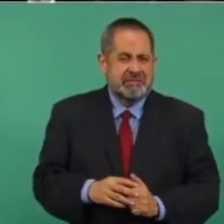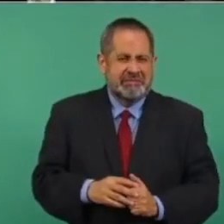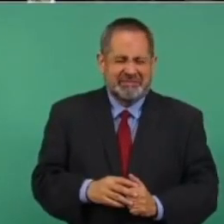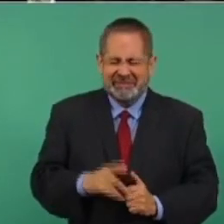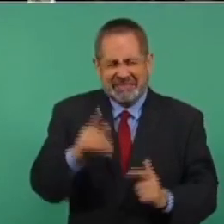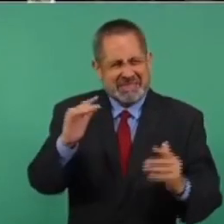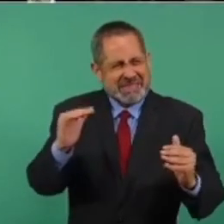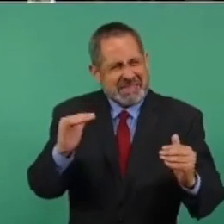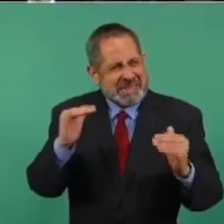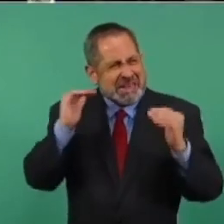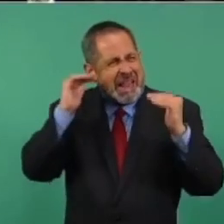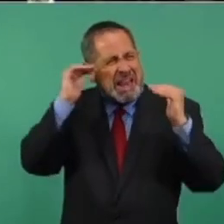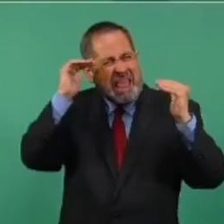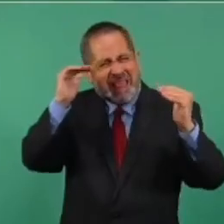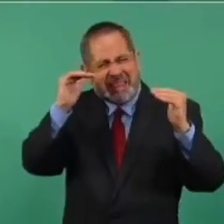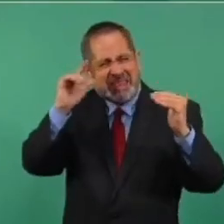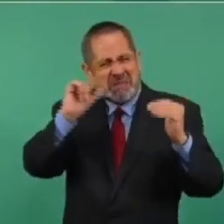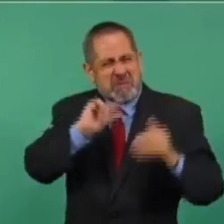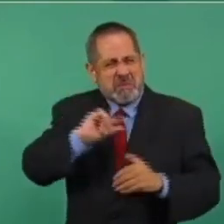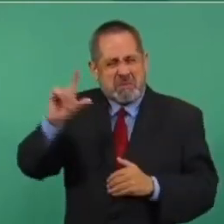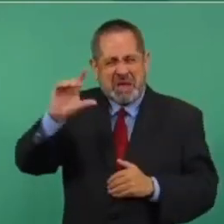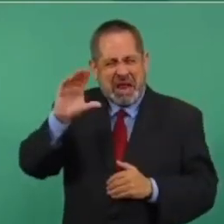un gigante,